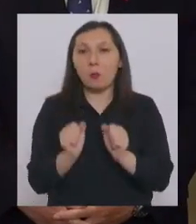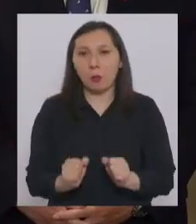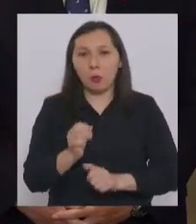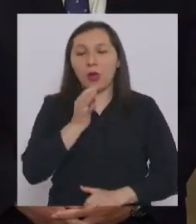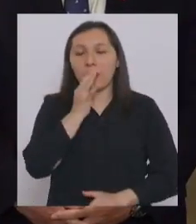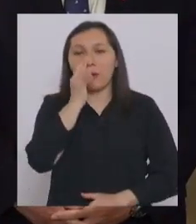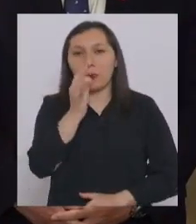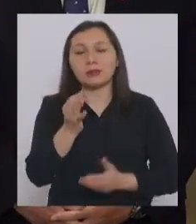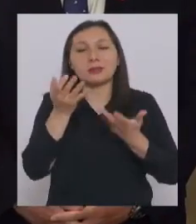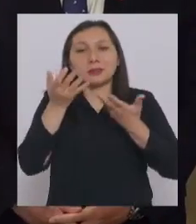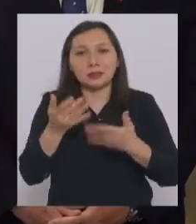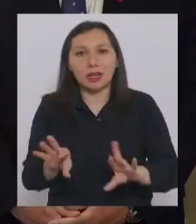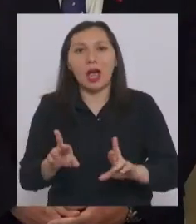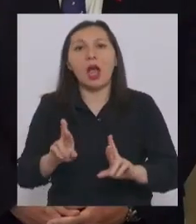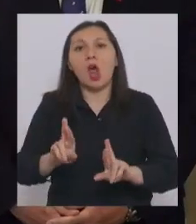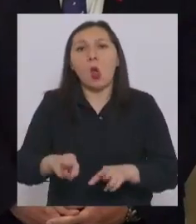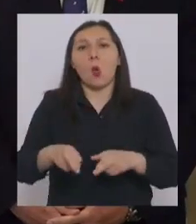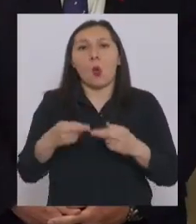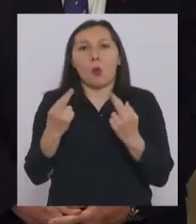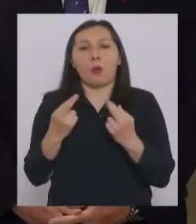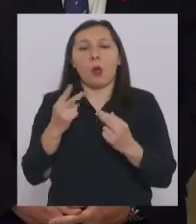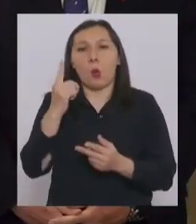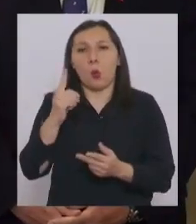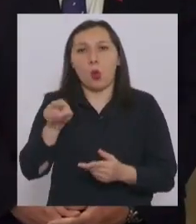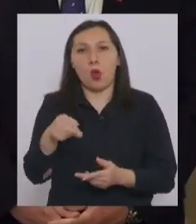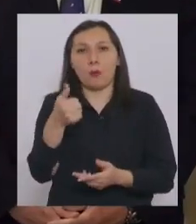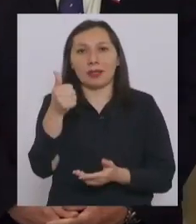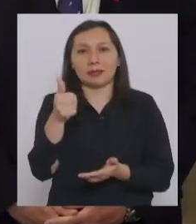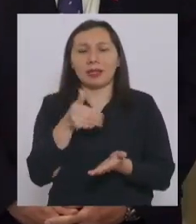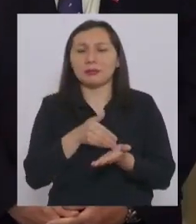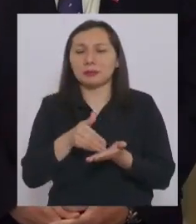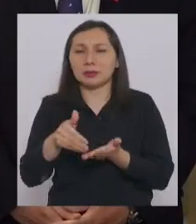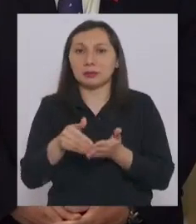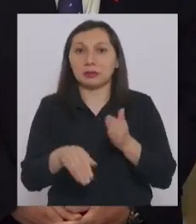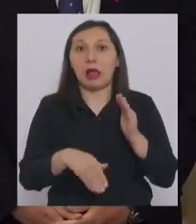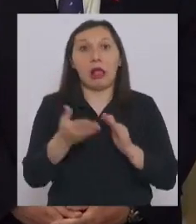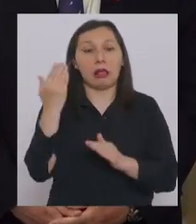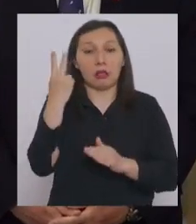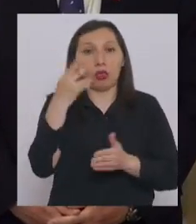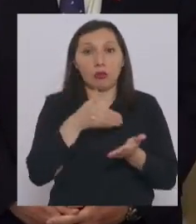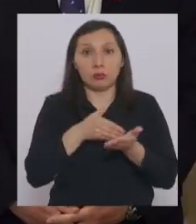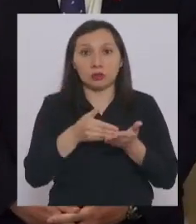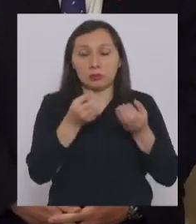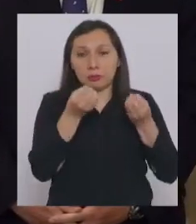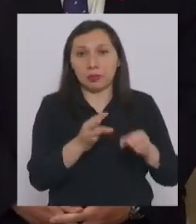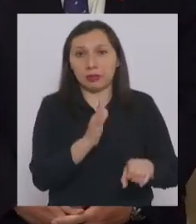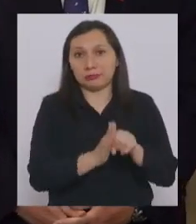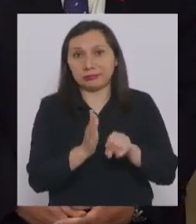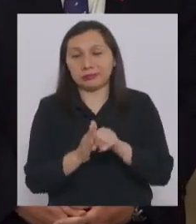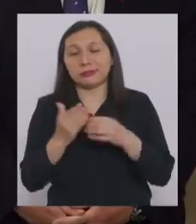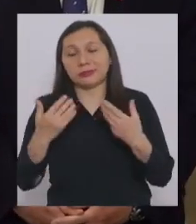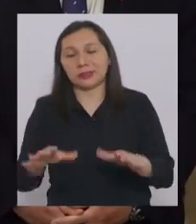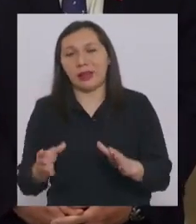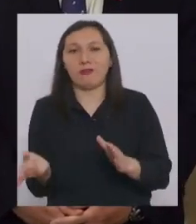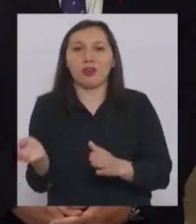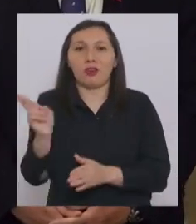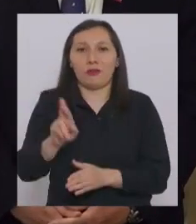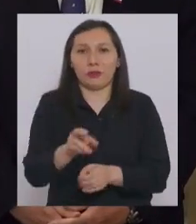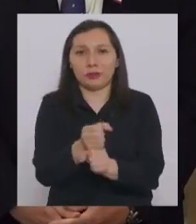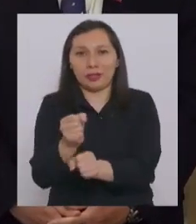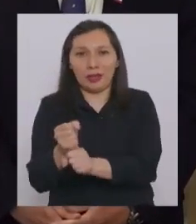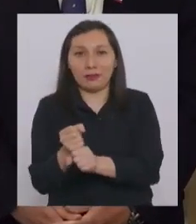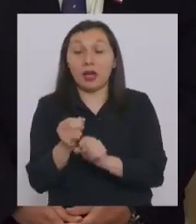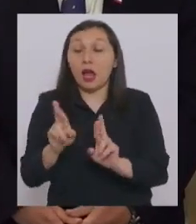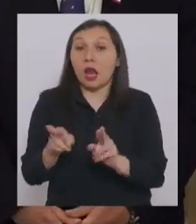decir que ya hemos recuperado 1,6 de los más de 2 millones de empleos perdidos. Y más aún,